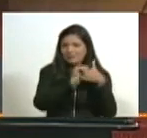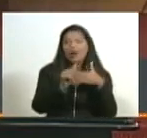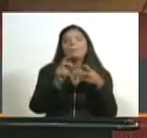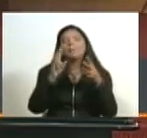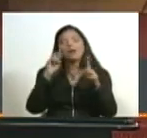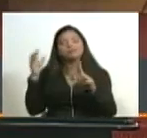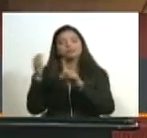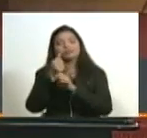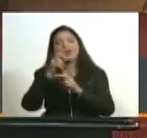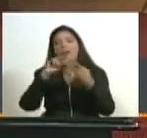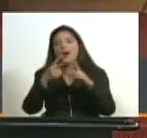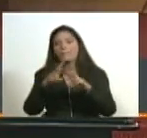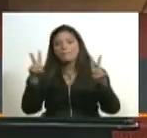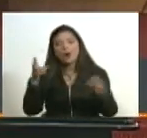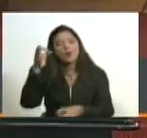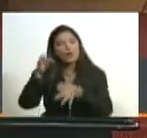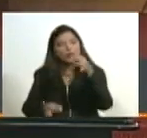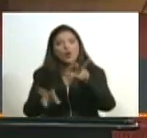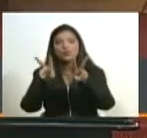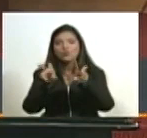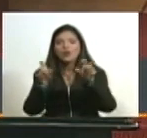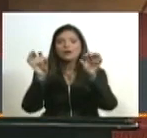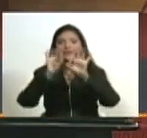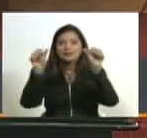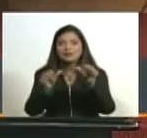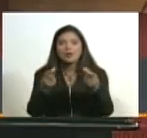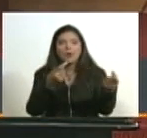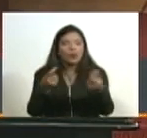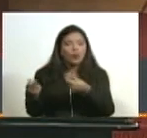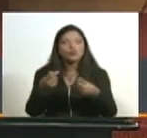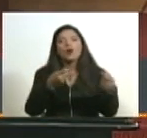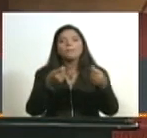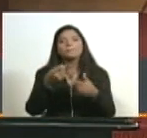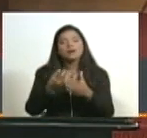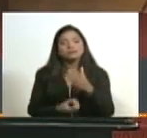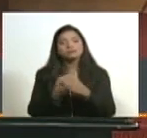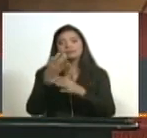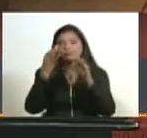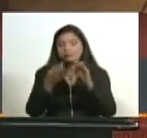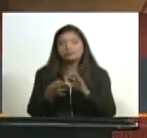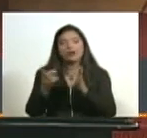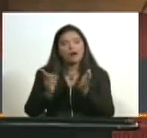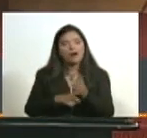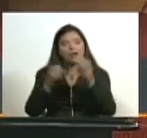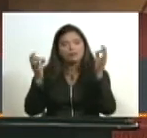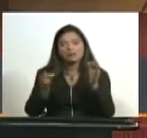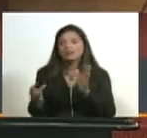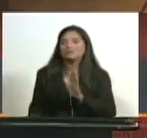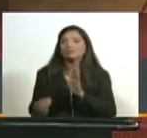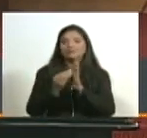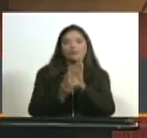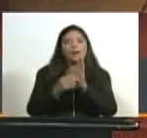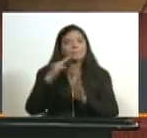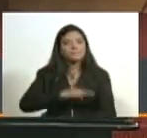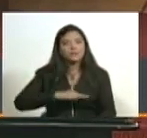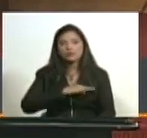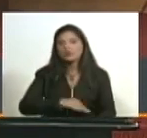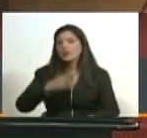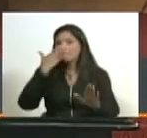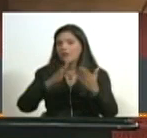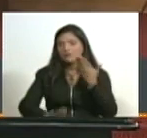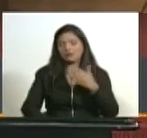justicia, para crear el nuevo modelo económico postpetrolero, para constitucionalizar y garantizar las misiones y grandes misiones por